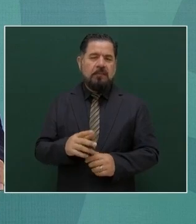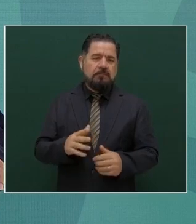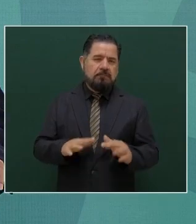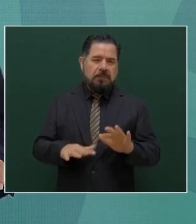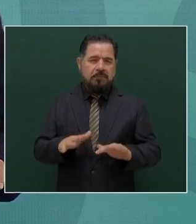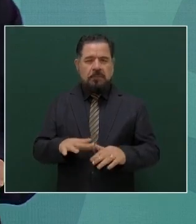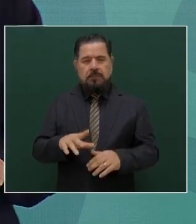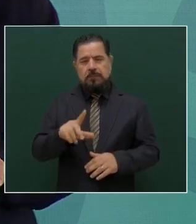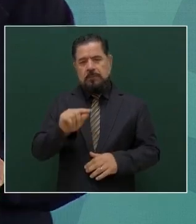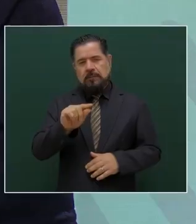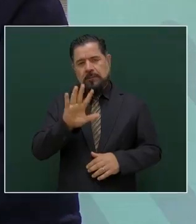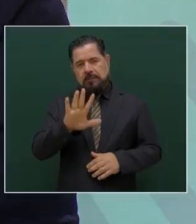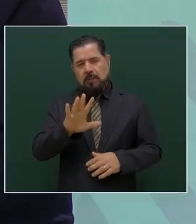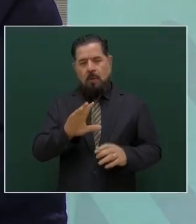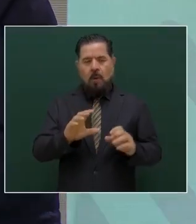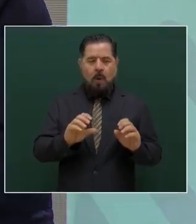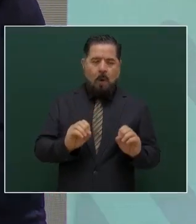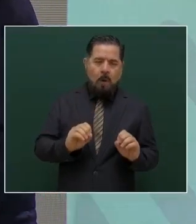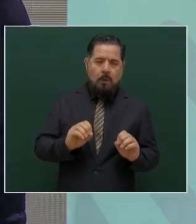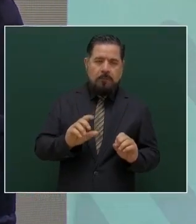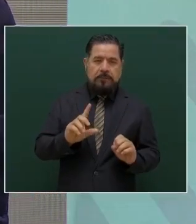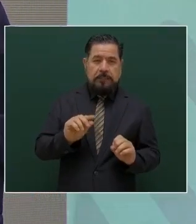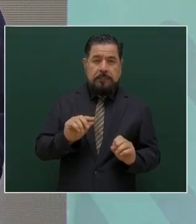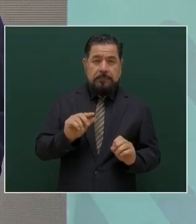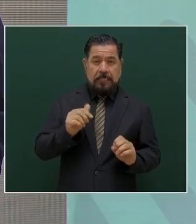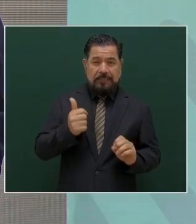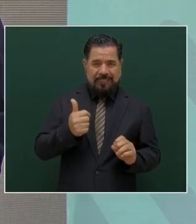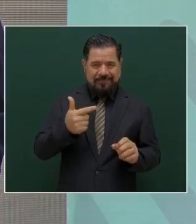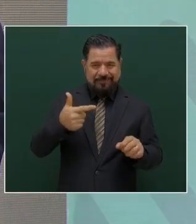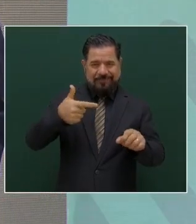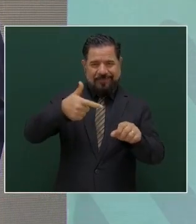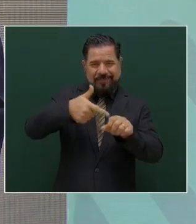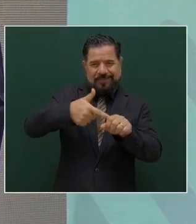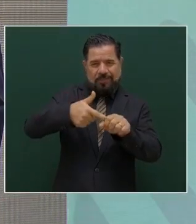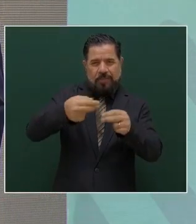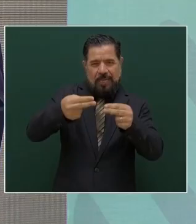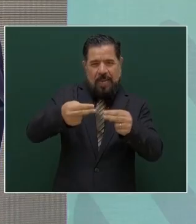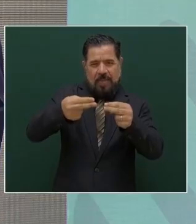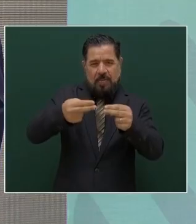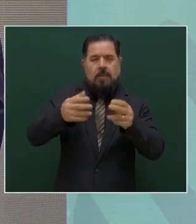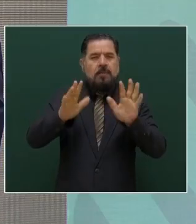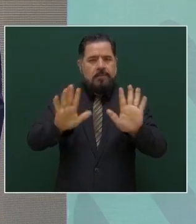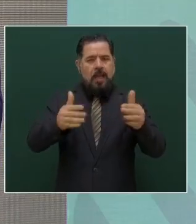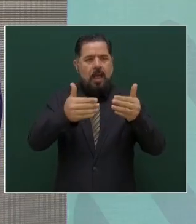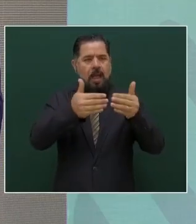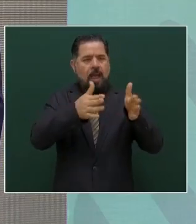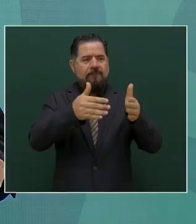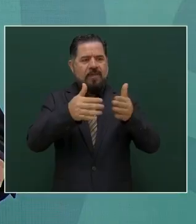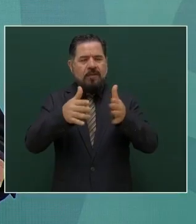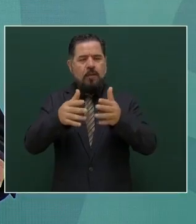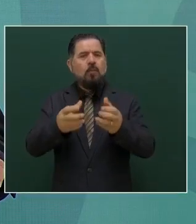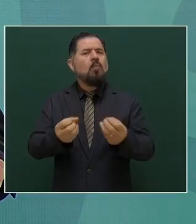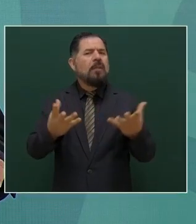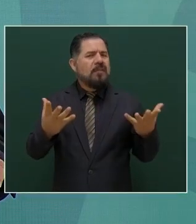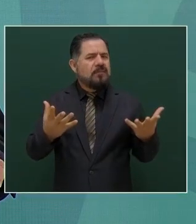75, 76 gasolinerías, están abiertas más de 60,